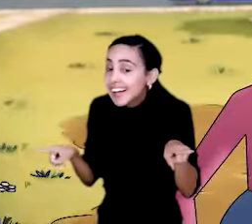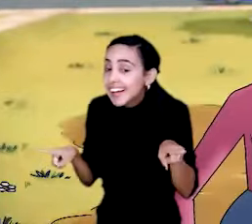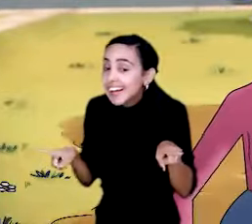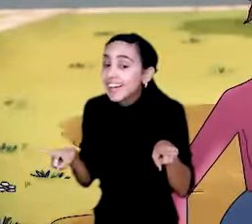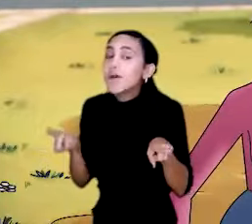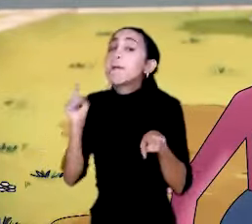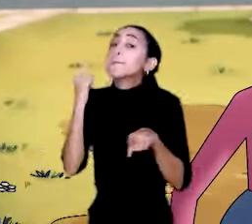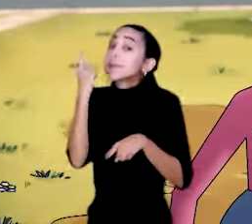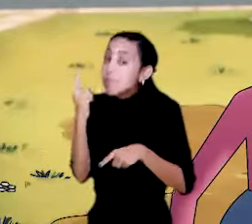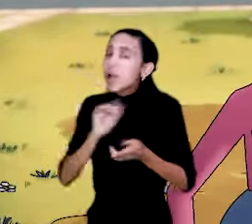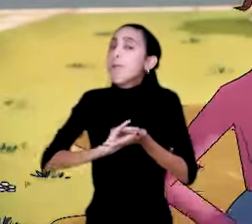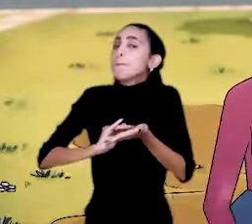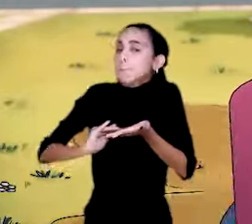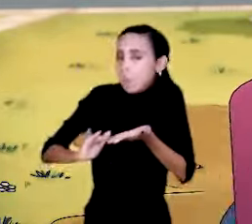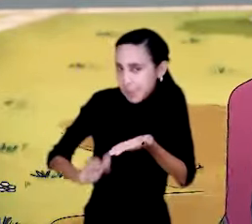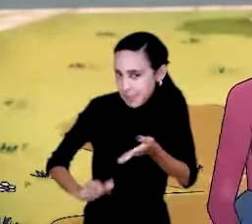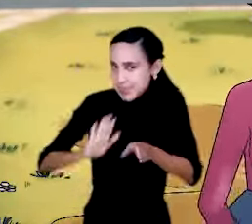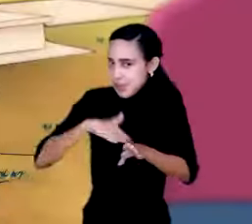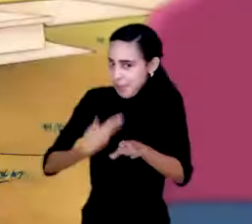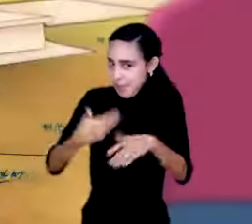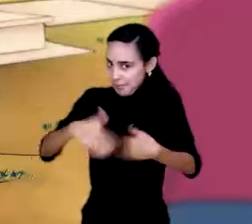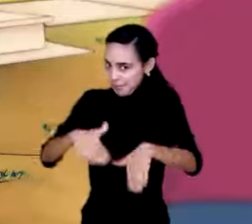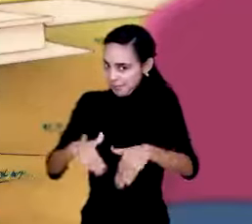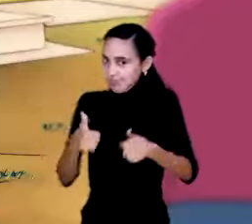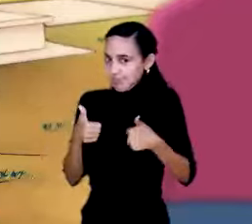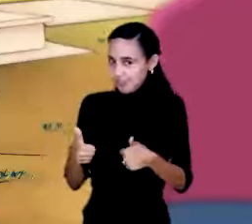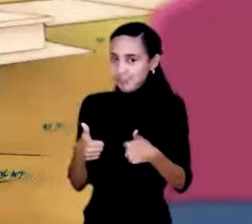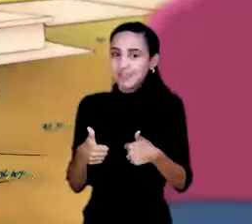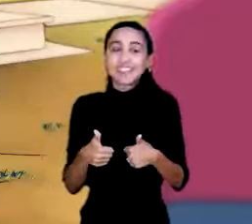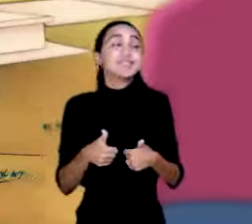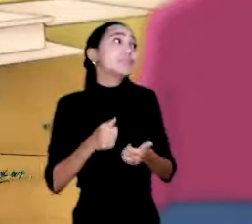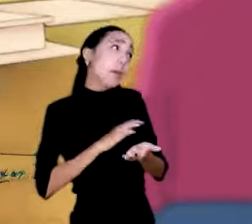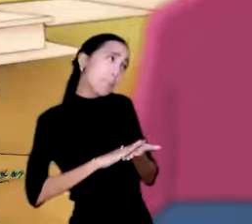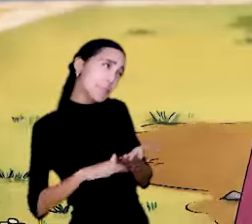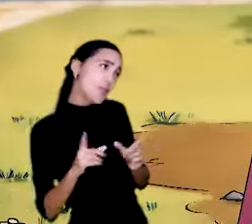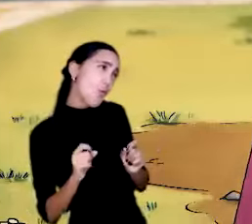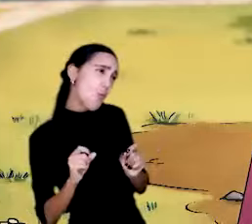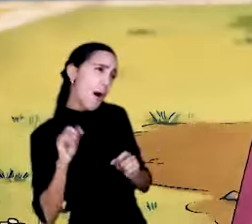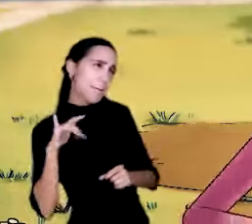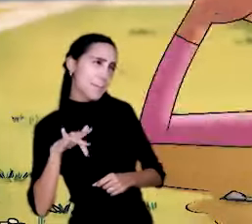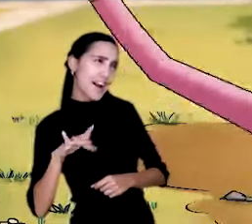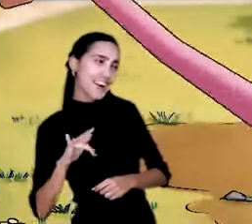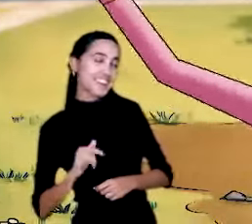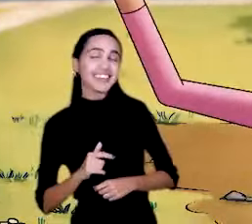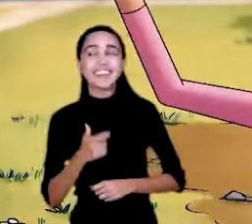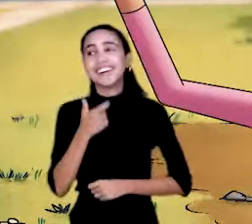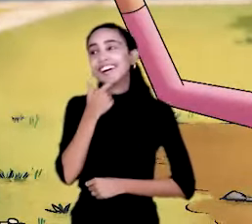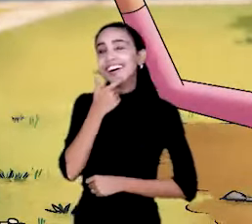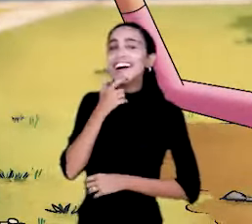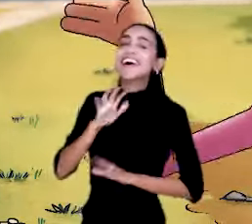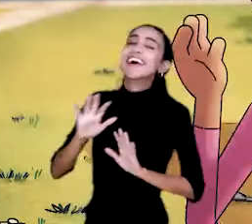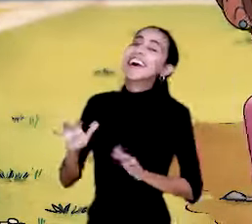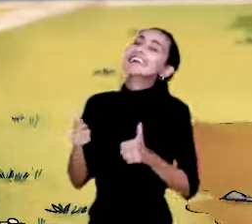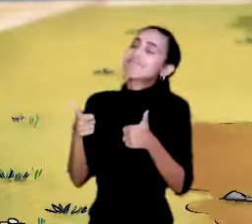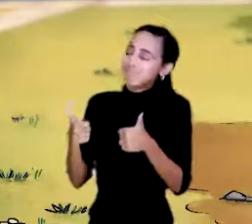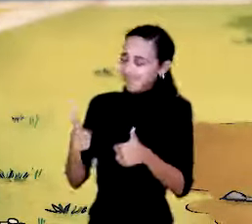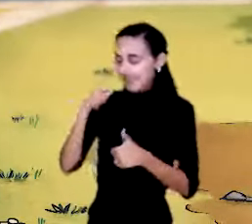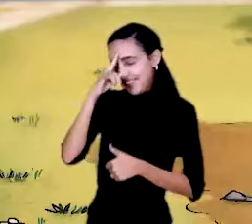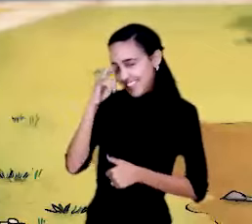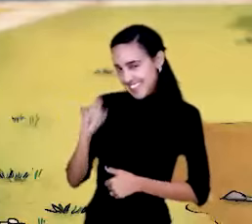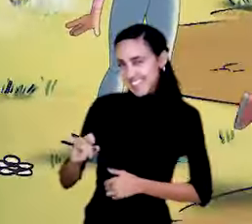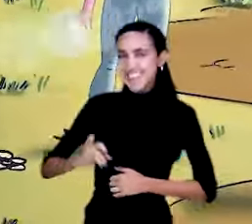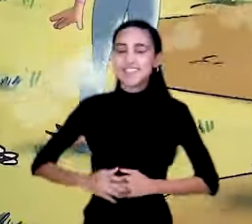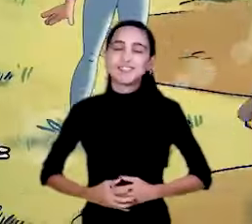pidan permiso para la próxima. ¿Bien? ¿Permiso para jugar en el parque? Por supuesto,